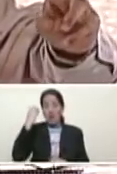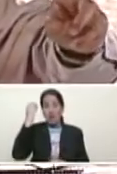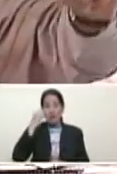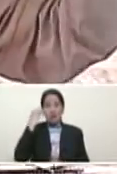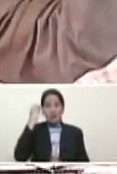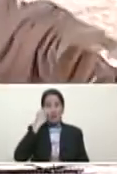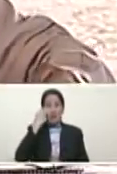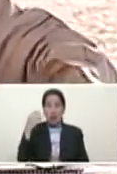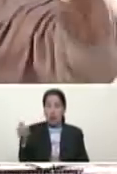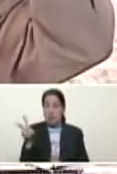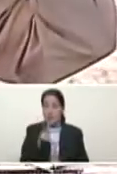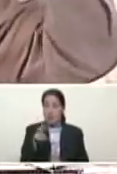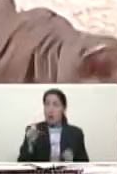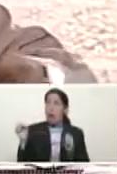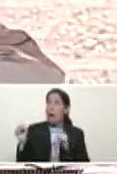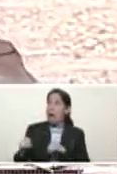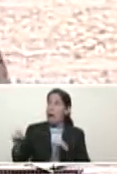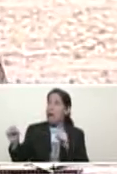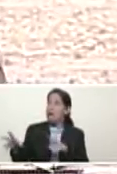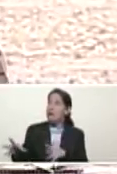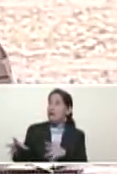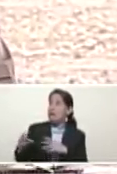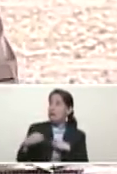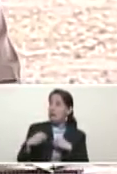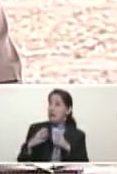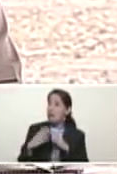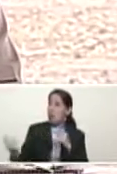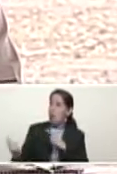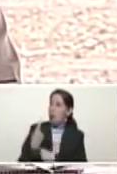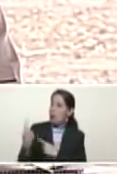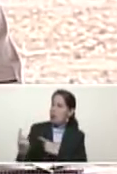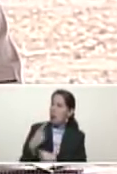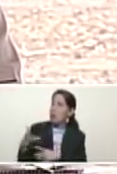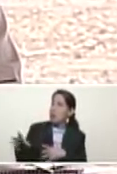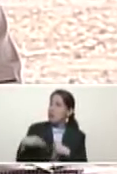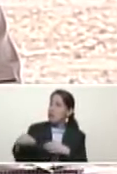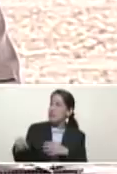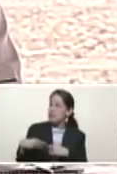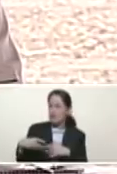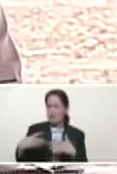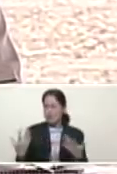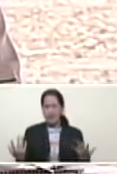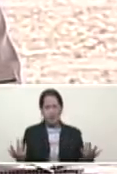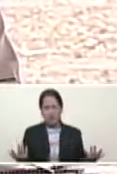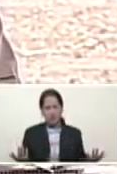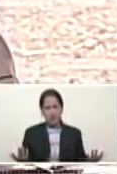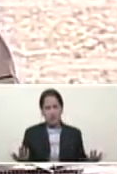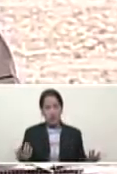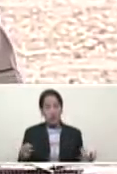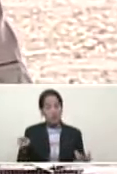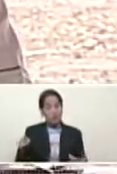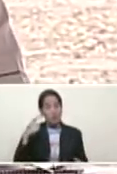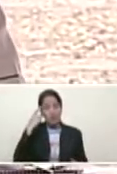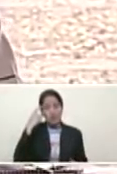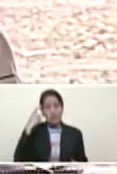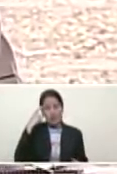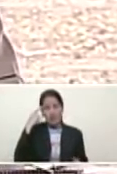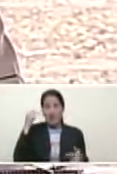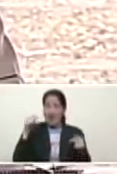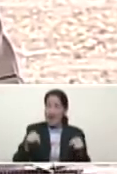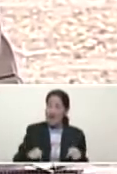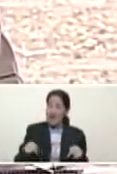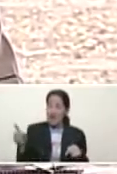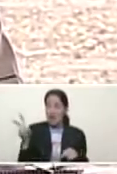someter a sus designios, a sus mandatos. No, señor Mike Pence, sépalo, aquí en